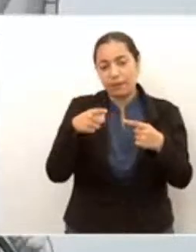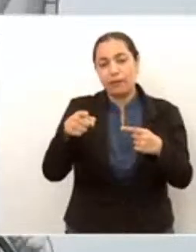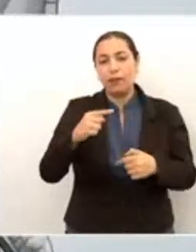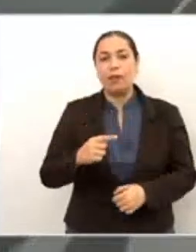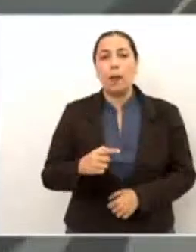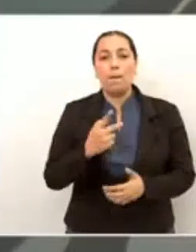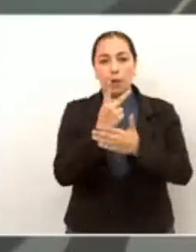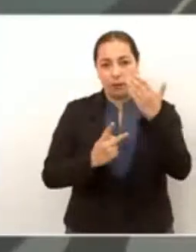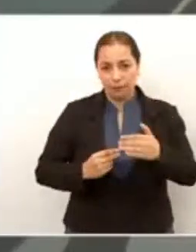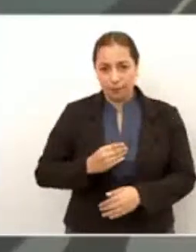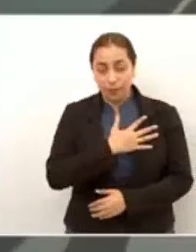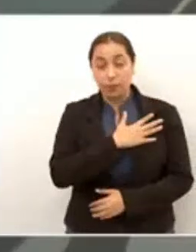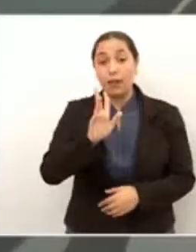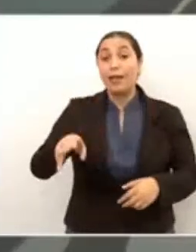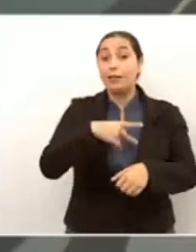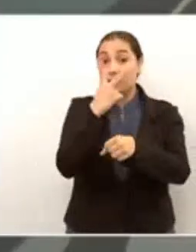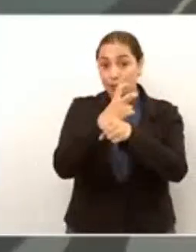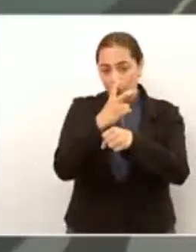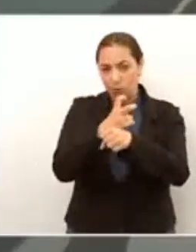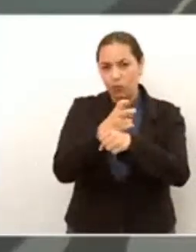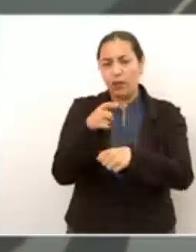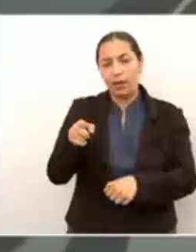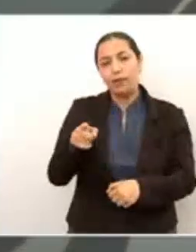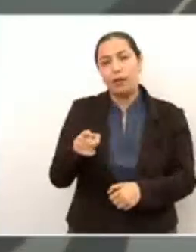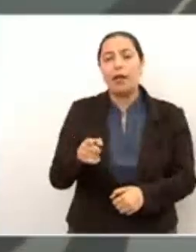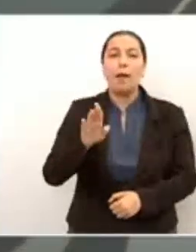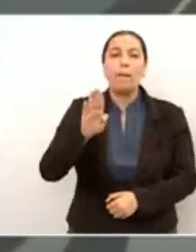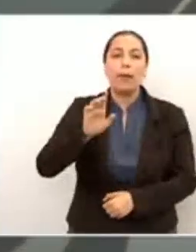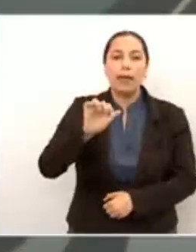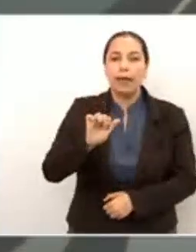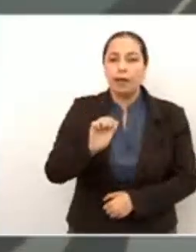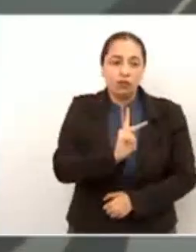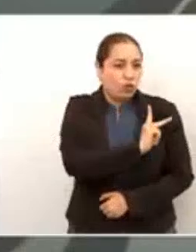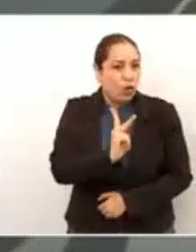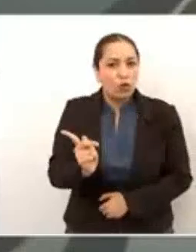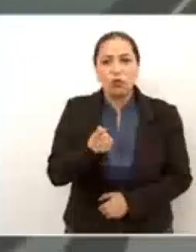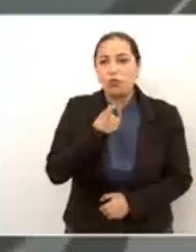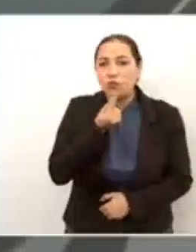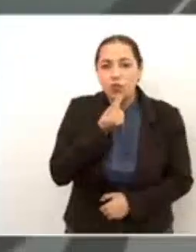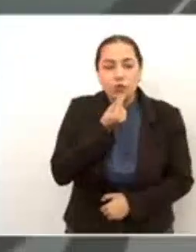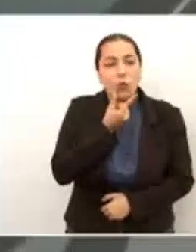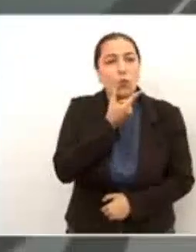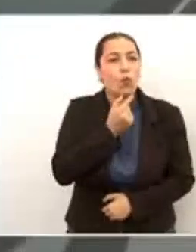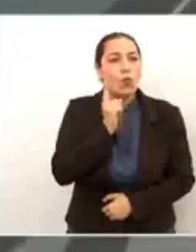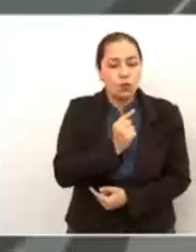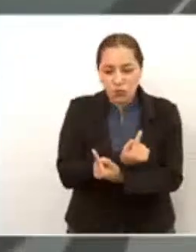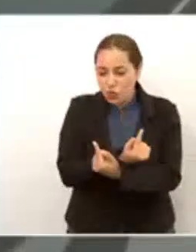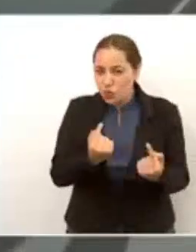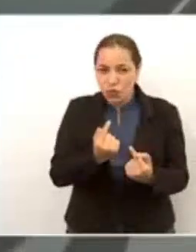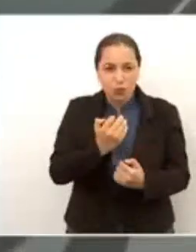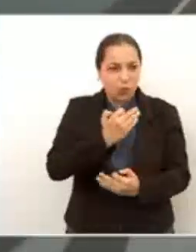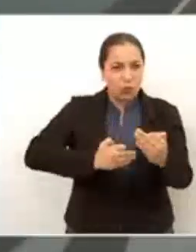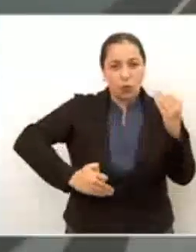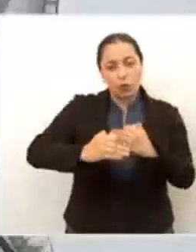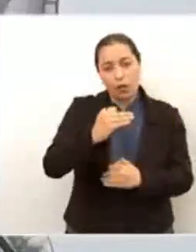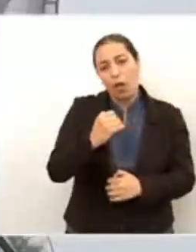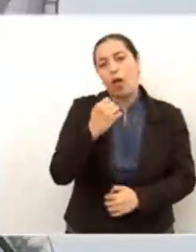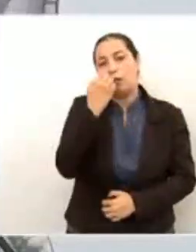es becas para todas las niñas y niños que van a escuela pública. ¿Por qué becas para